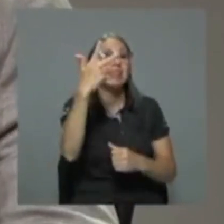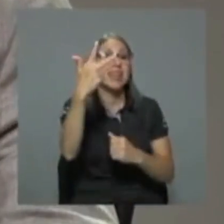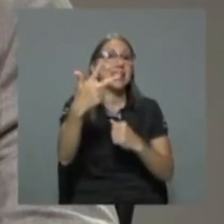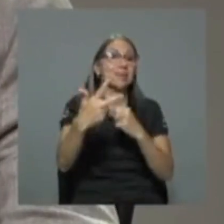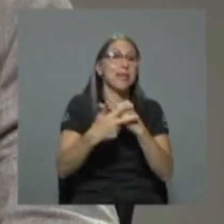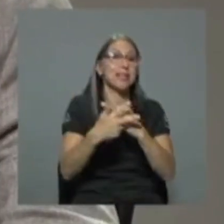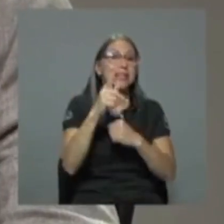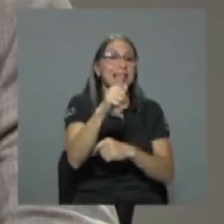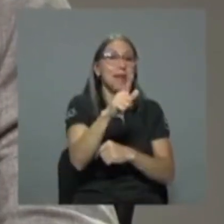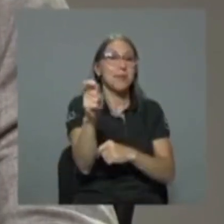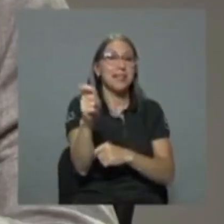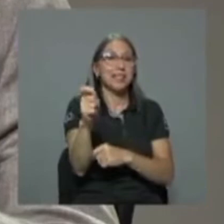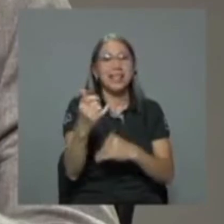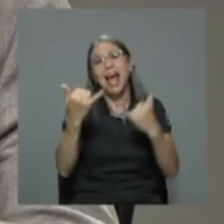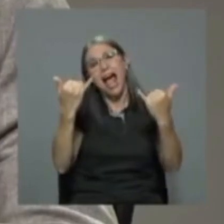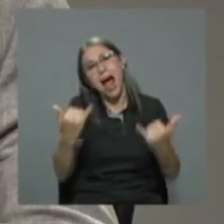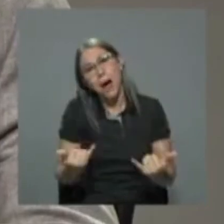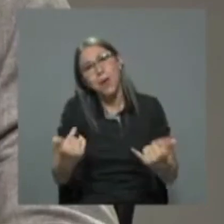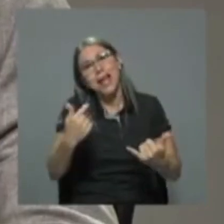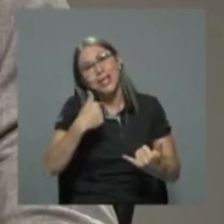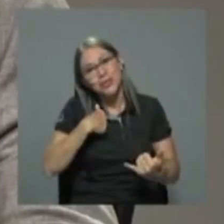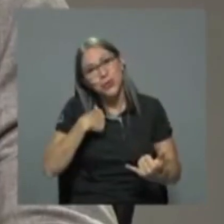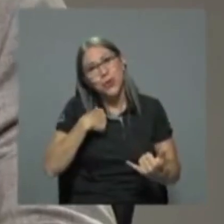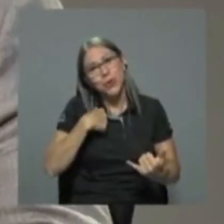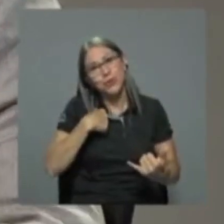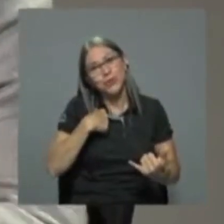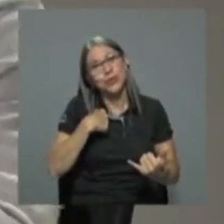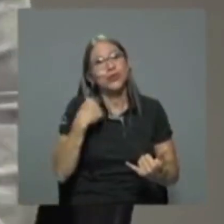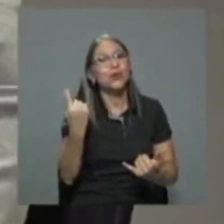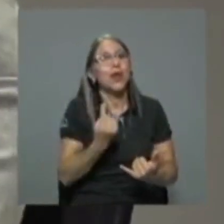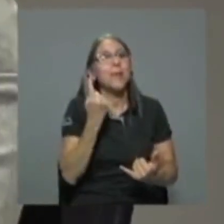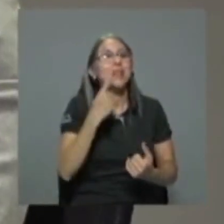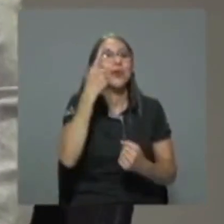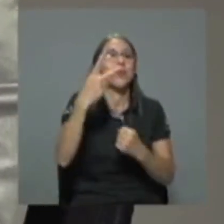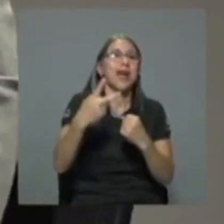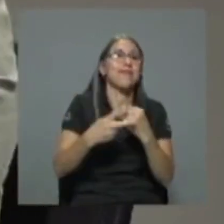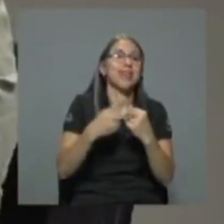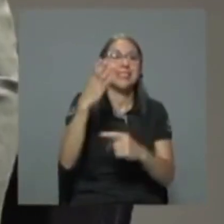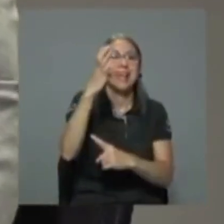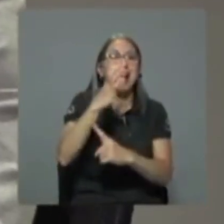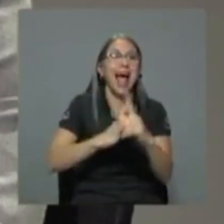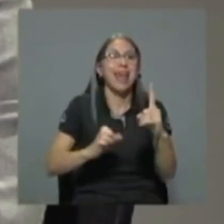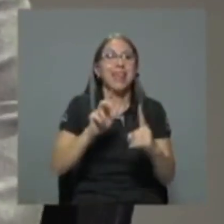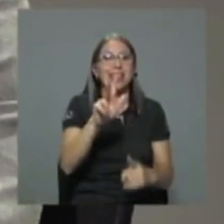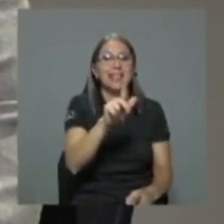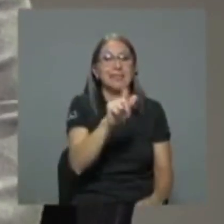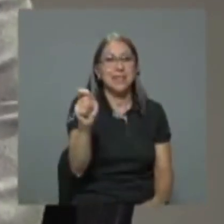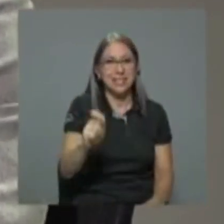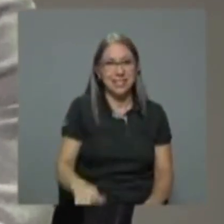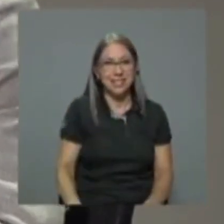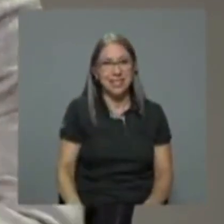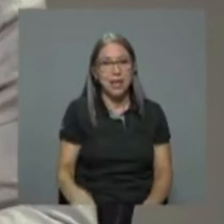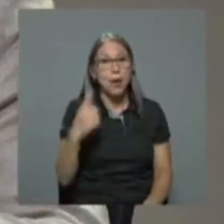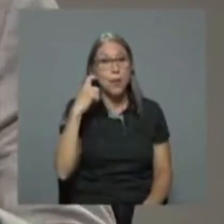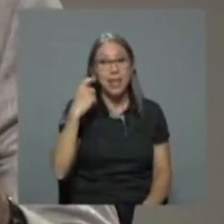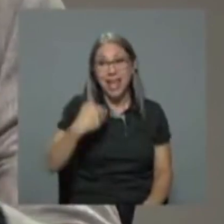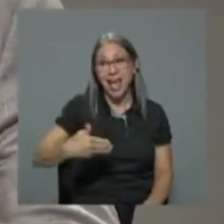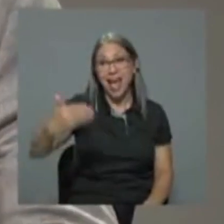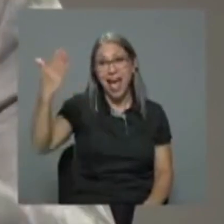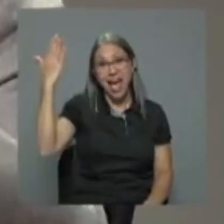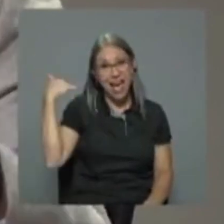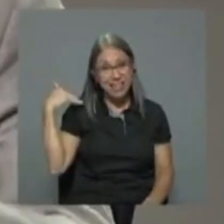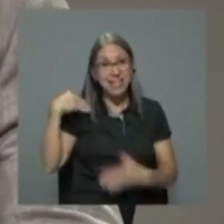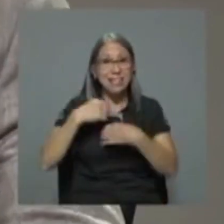de las actividades que hacíamos de viaje en una gira, hoy en día